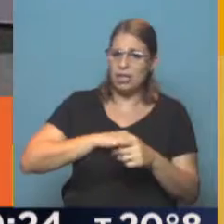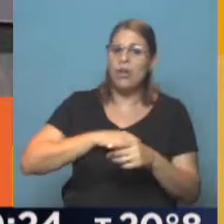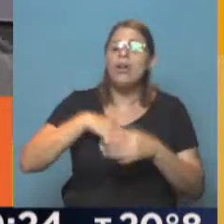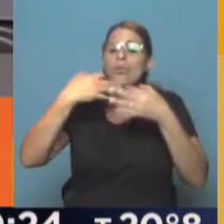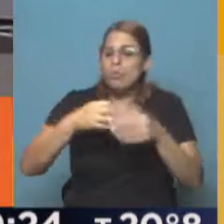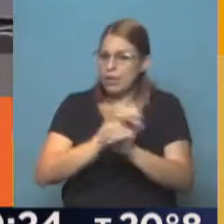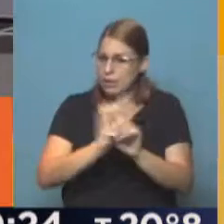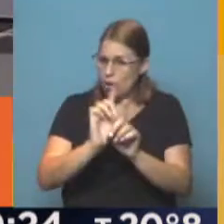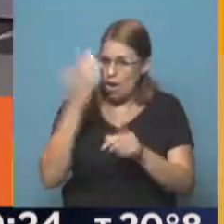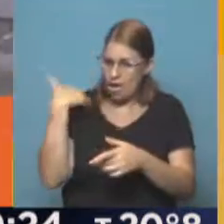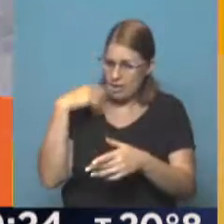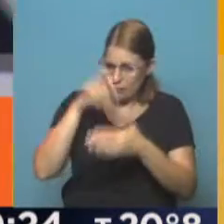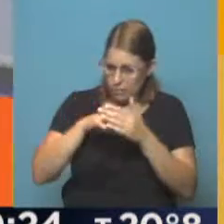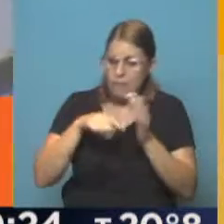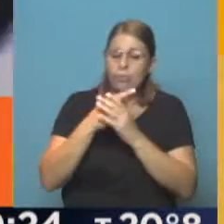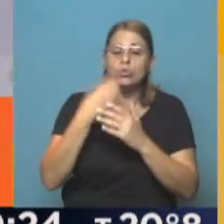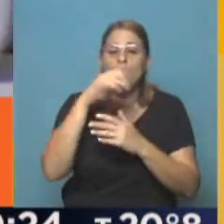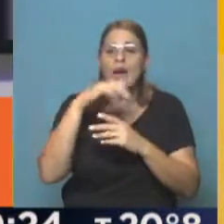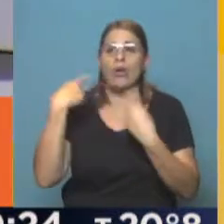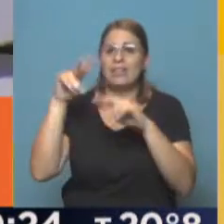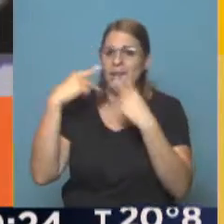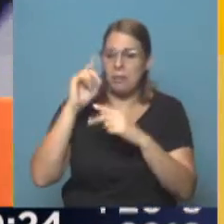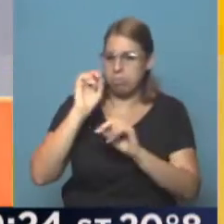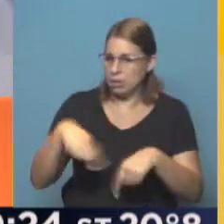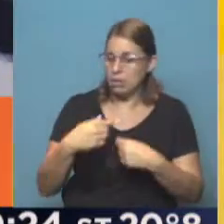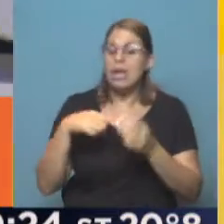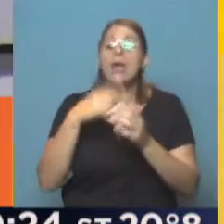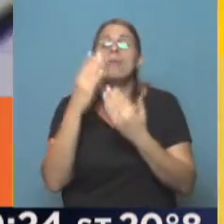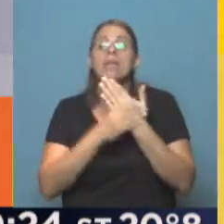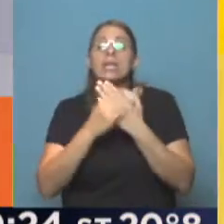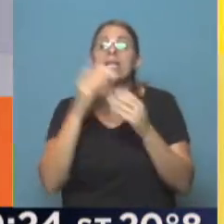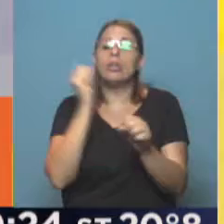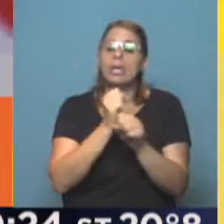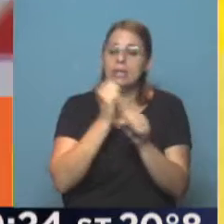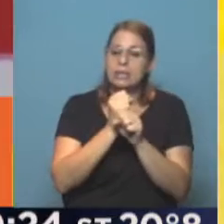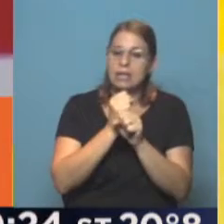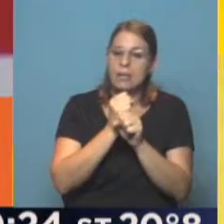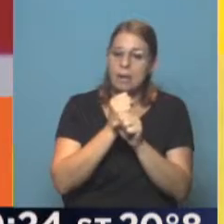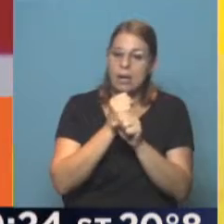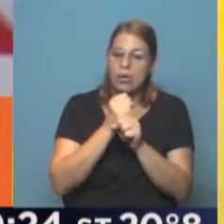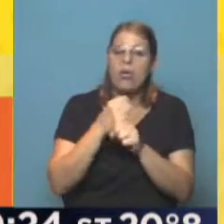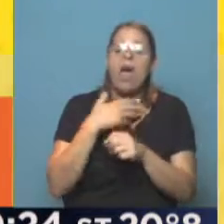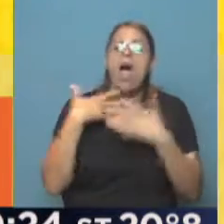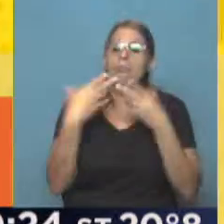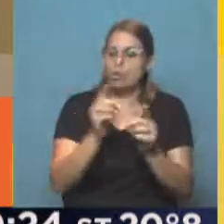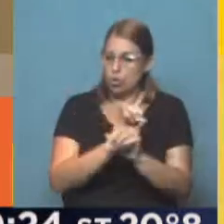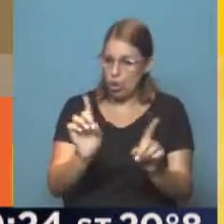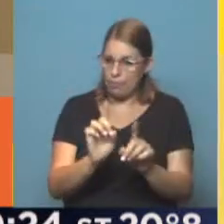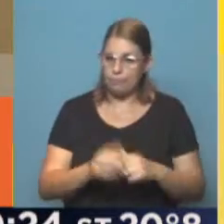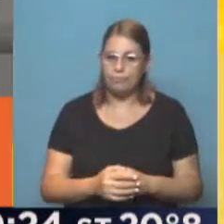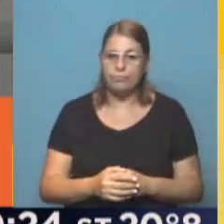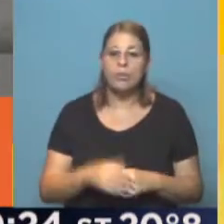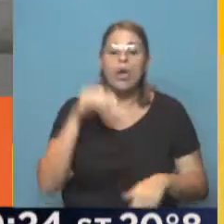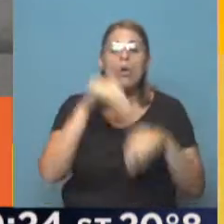paritarias. Las entidades extranjeras lo desconocen y el Ministerio de Trabajo no lo homologa.